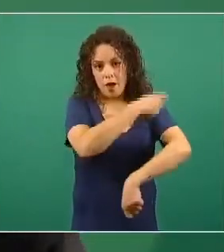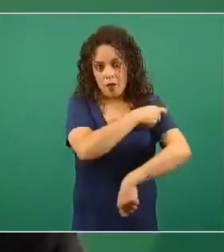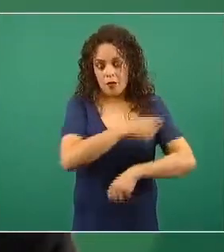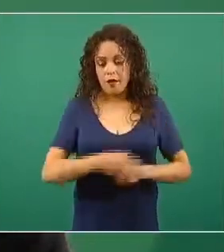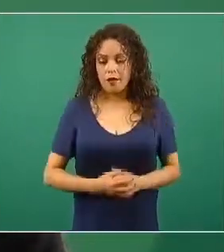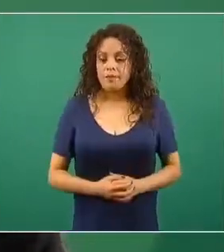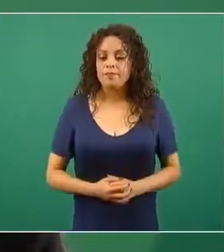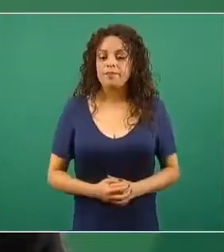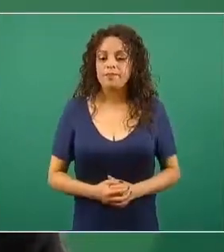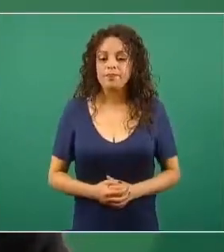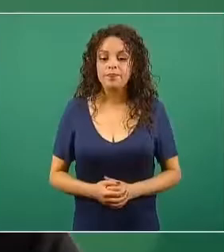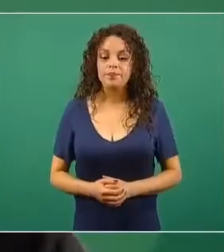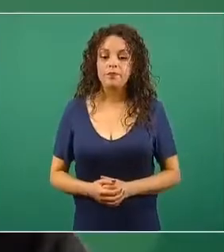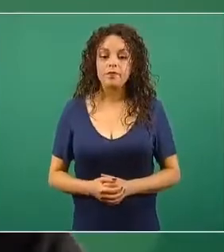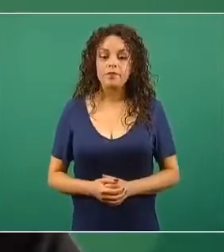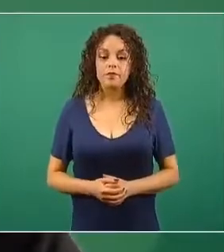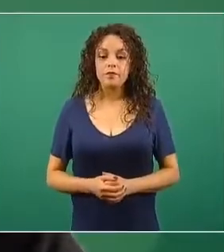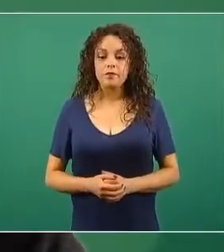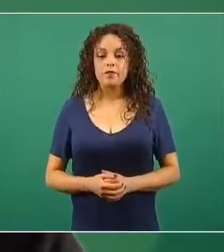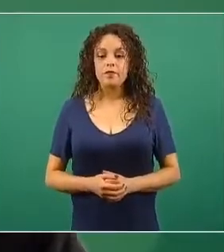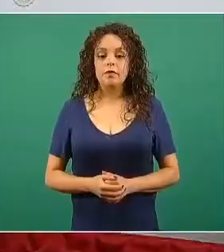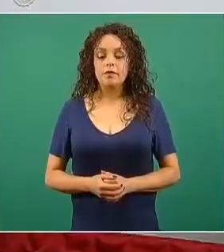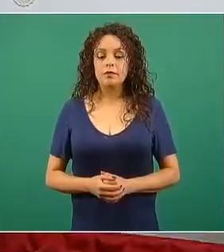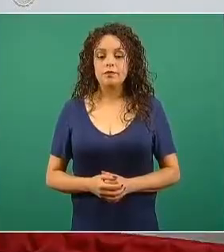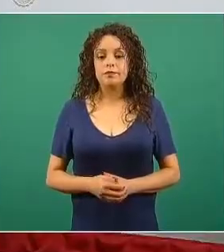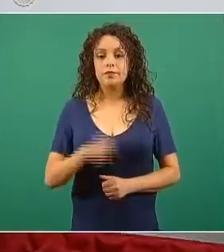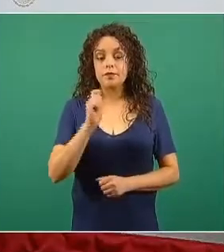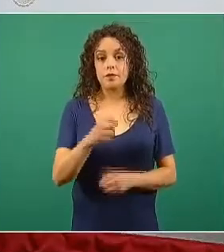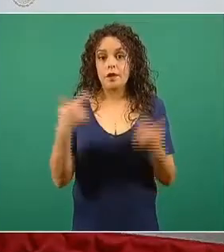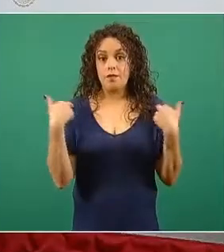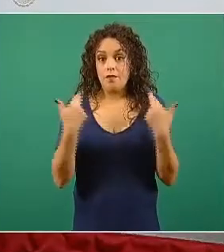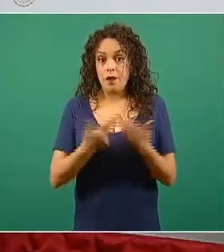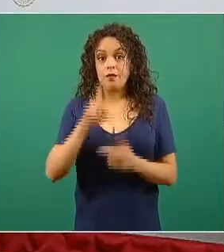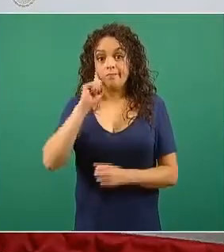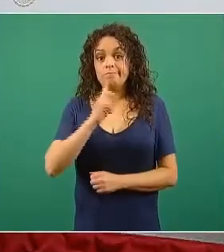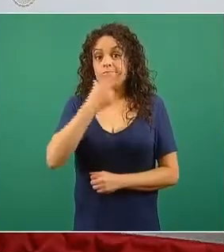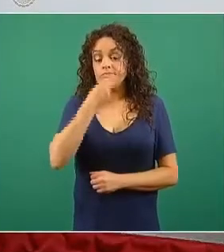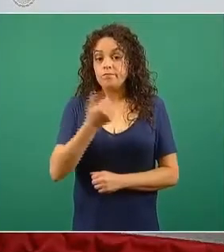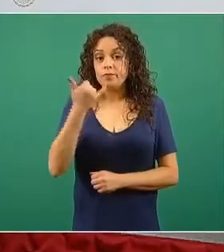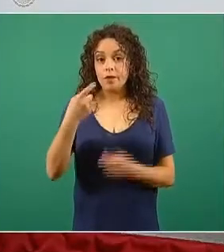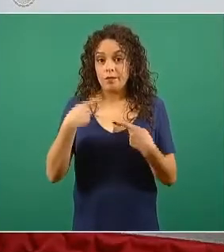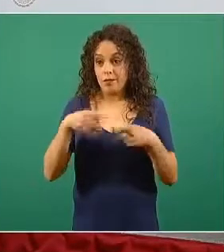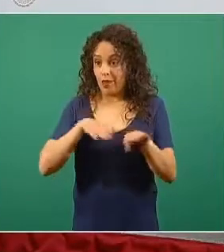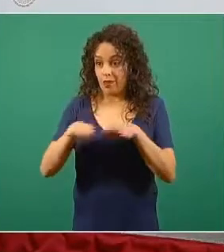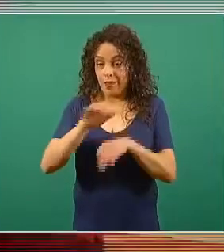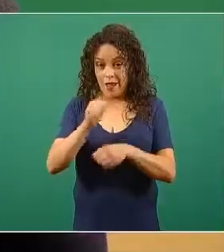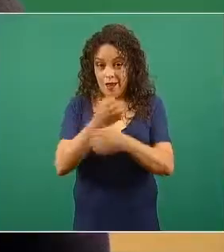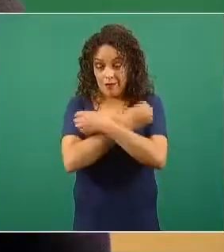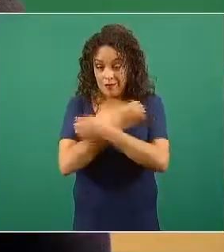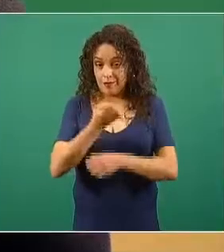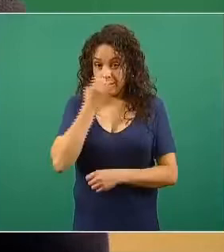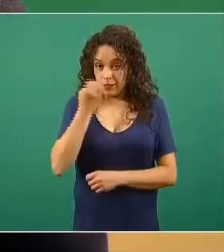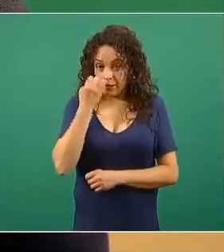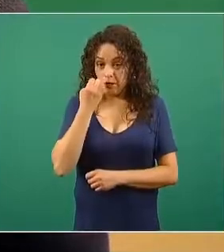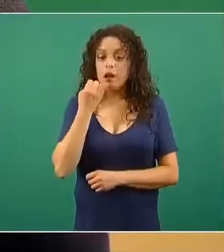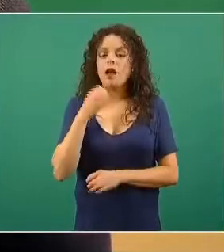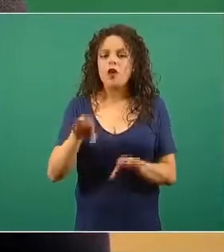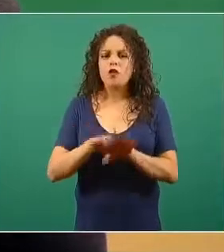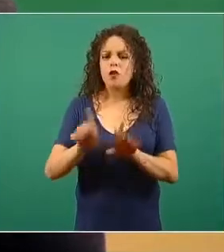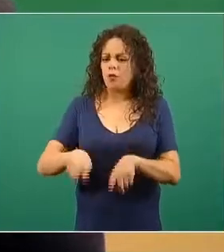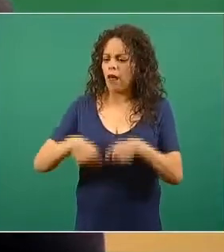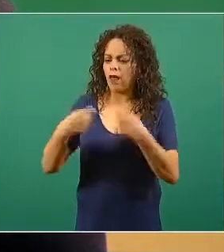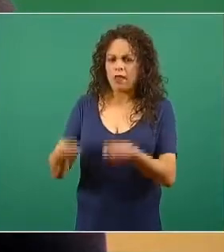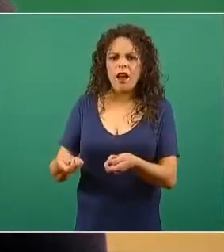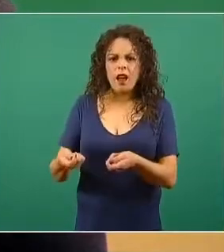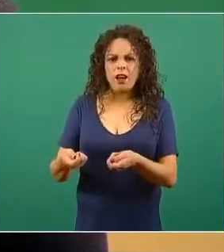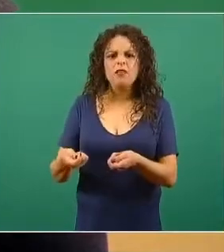padrones de los maestros y maestras y el personal de educación es que se los asignó en base, como se